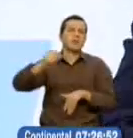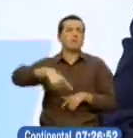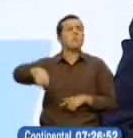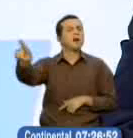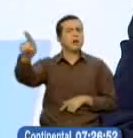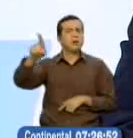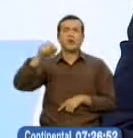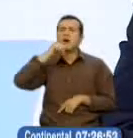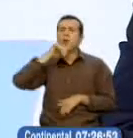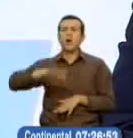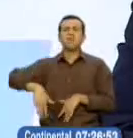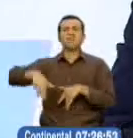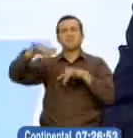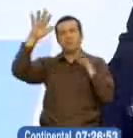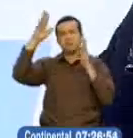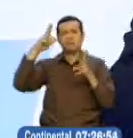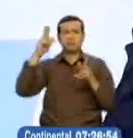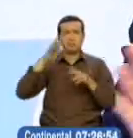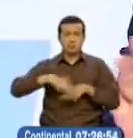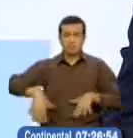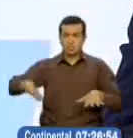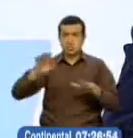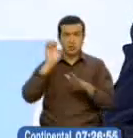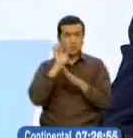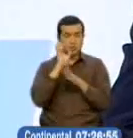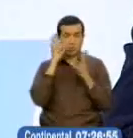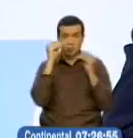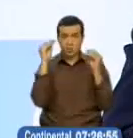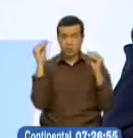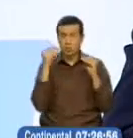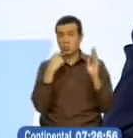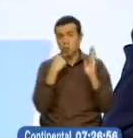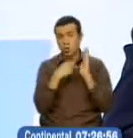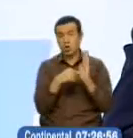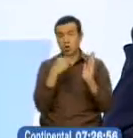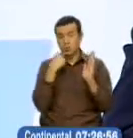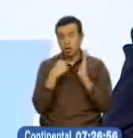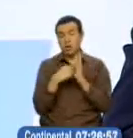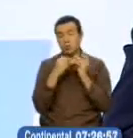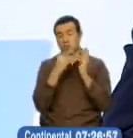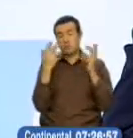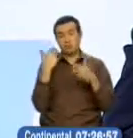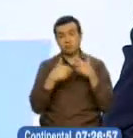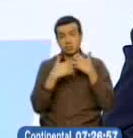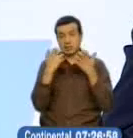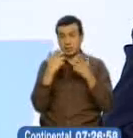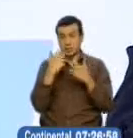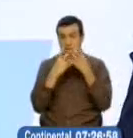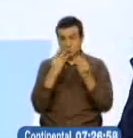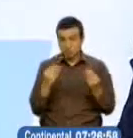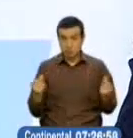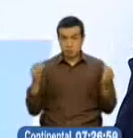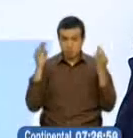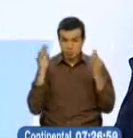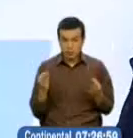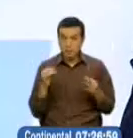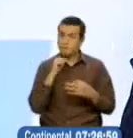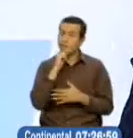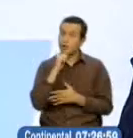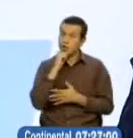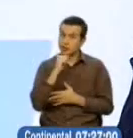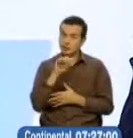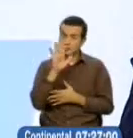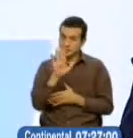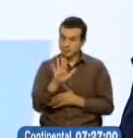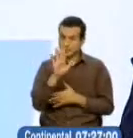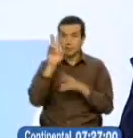terrenos inundables, es decir, el Ecuador está plagado de ejemplos que se han tratado de superar, pero que no hemos superado del todo. Bien,